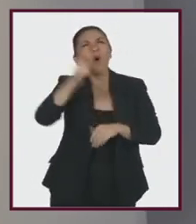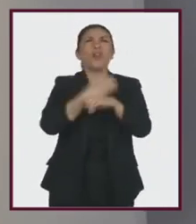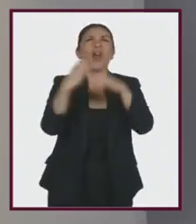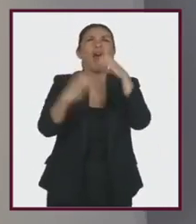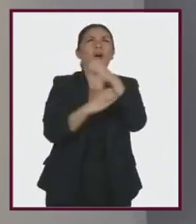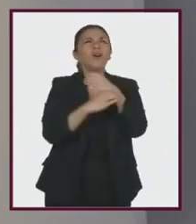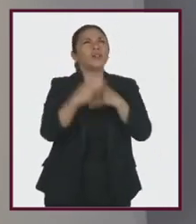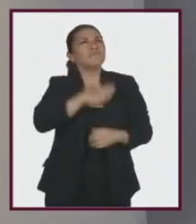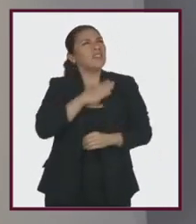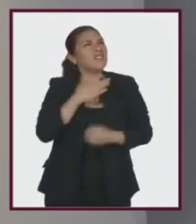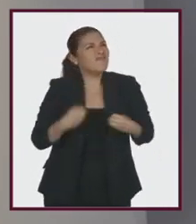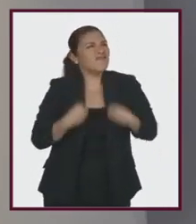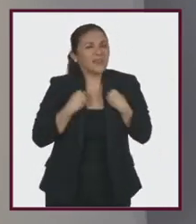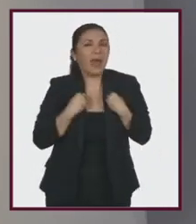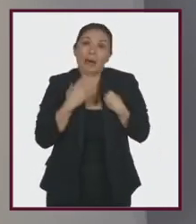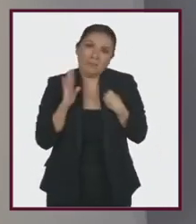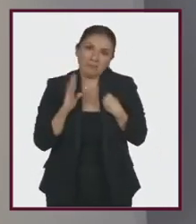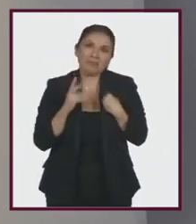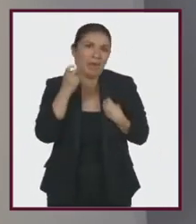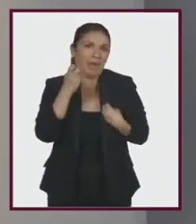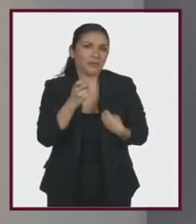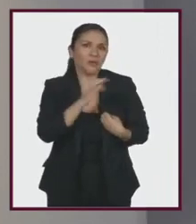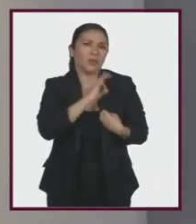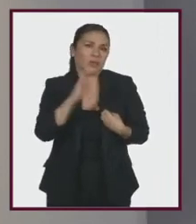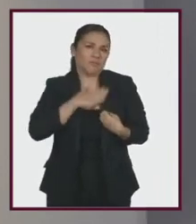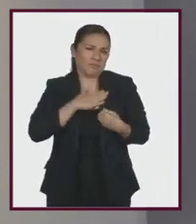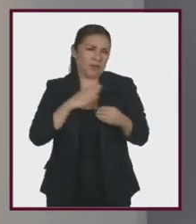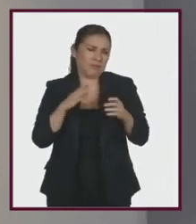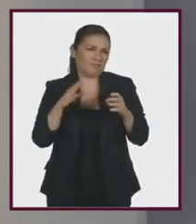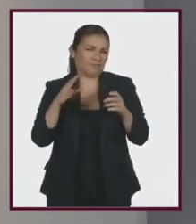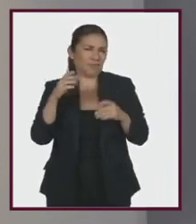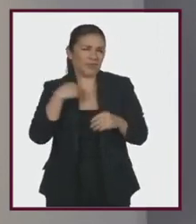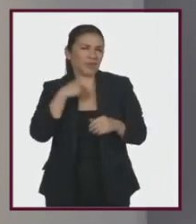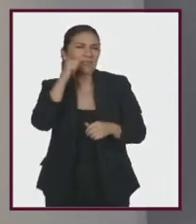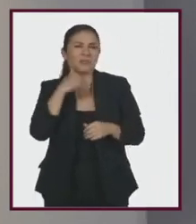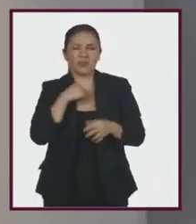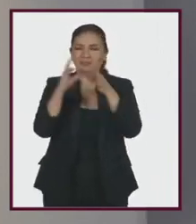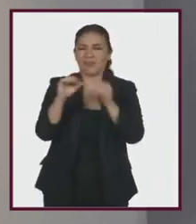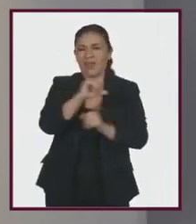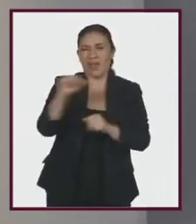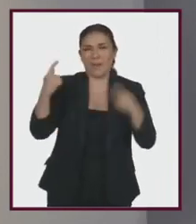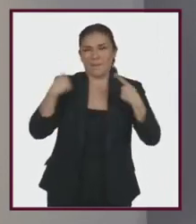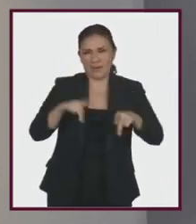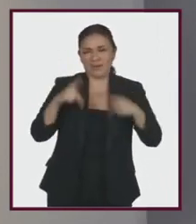ir. Aquí sí voy a hacer un comentario que hago en la consulta, ¿no? O sea,